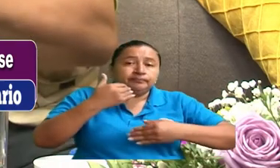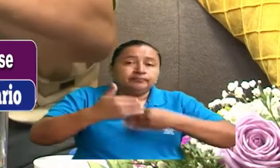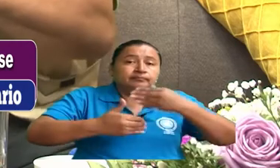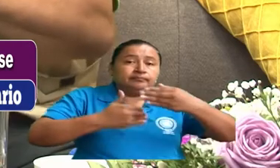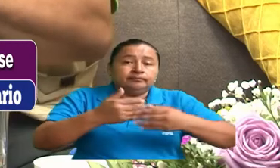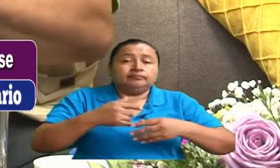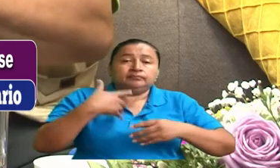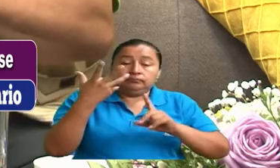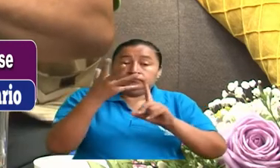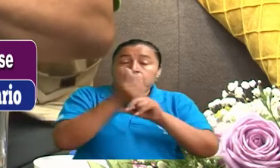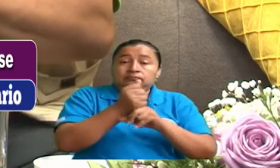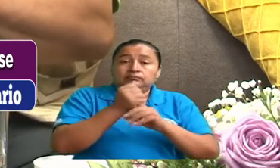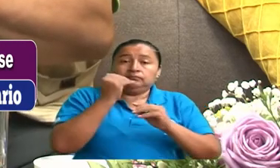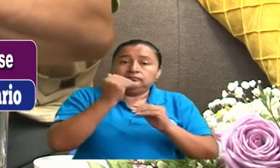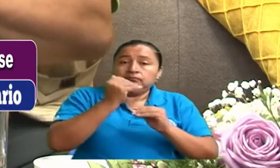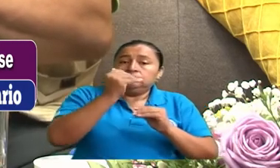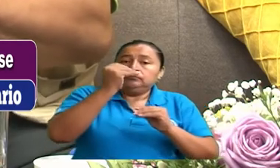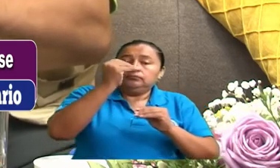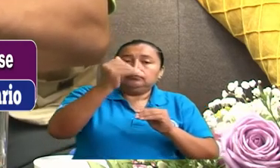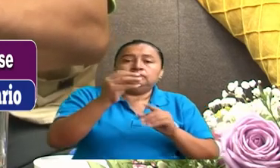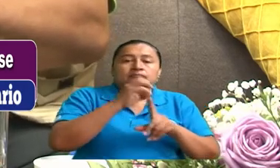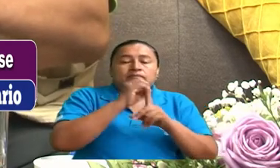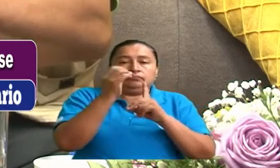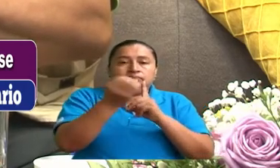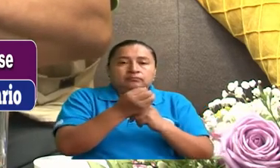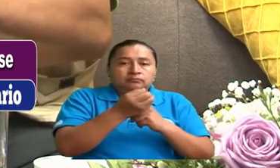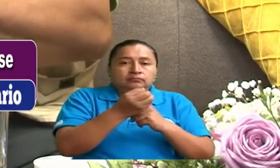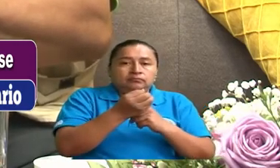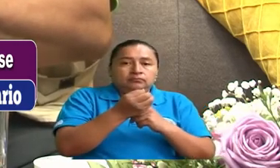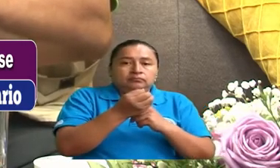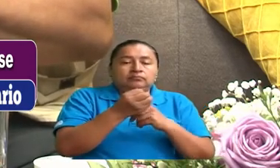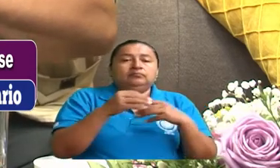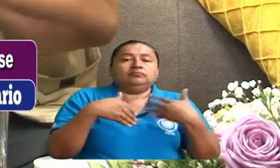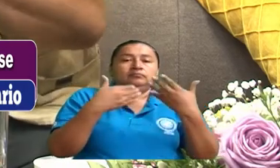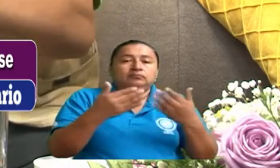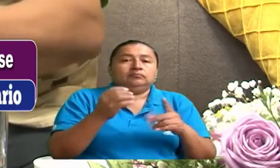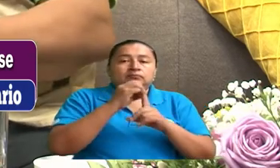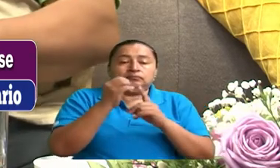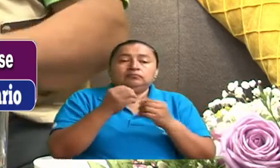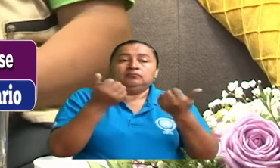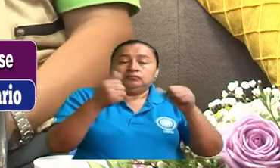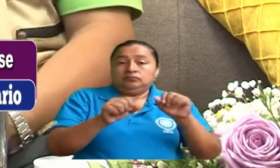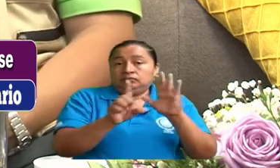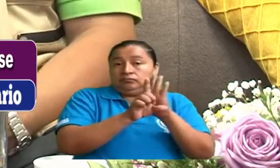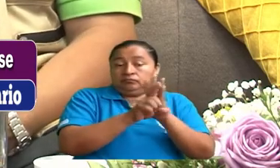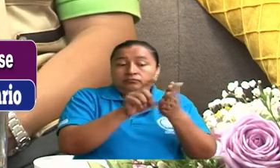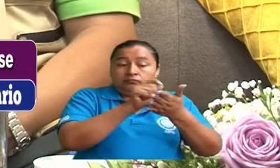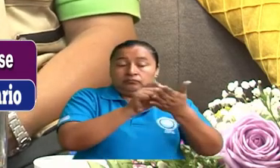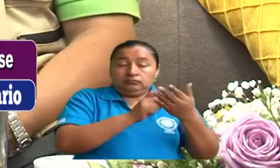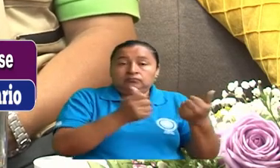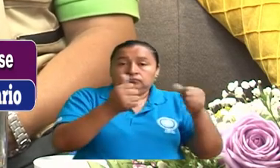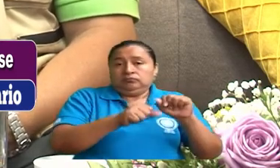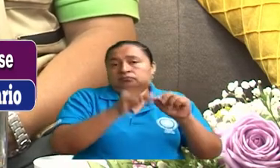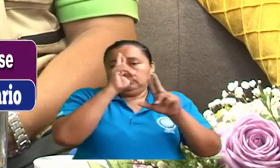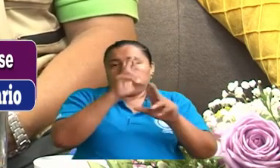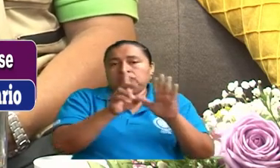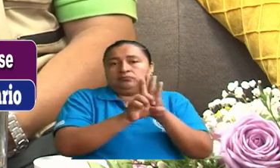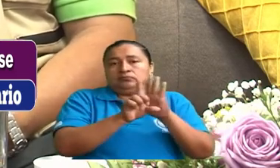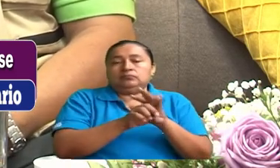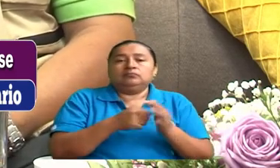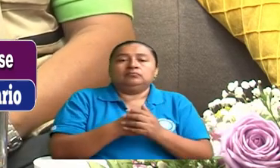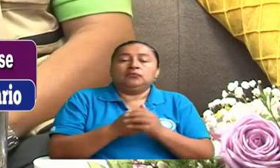vamos alcanzando a través de la organización, ¿verdad?, a través de la legalización de esta cooperativa. Compañero David, de